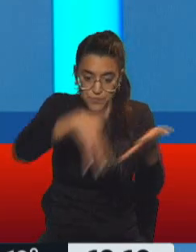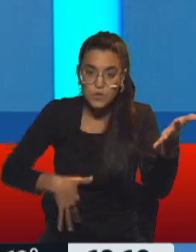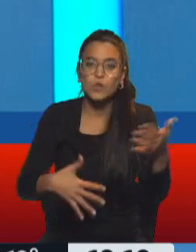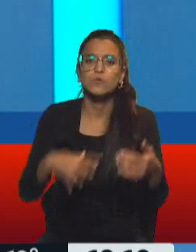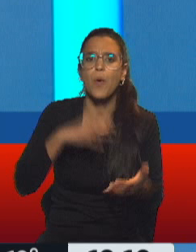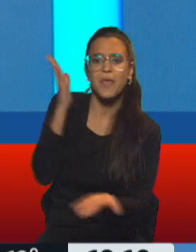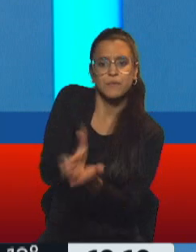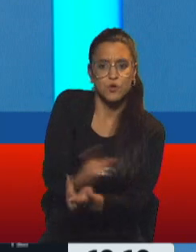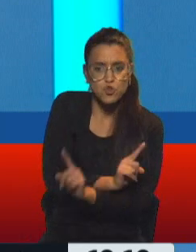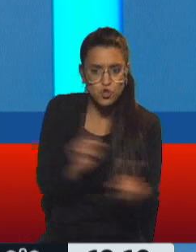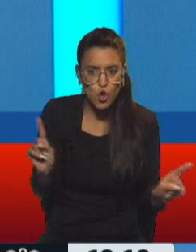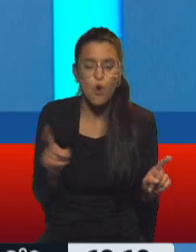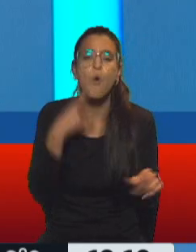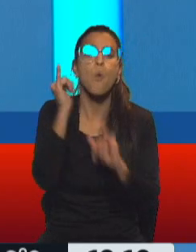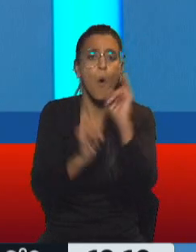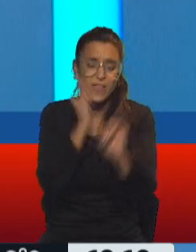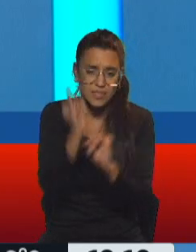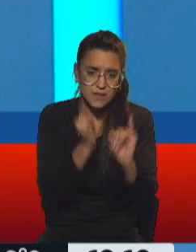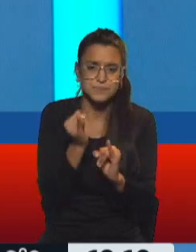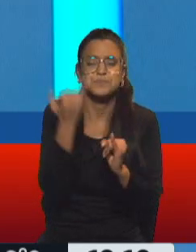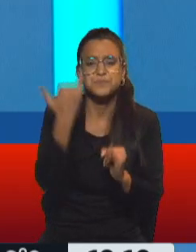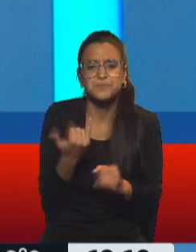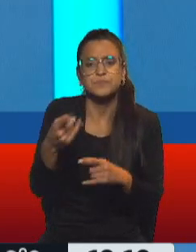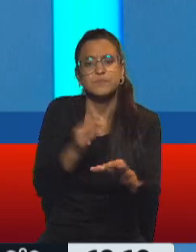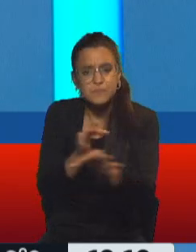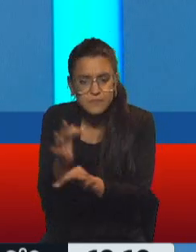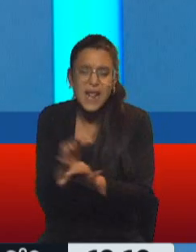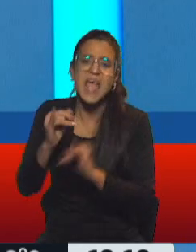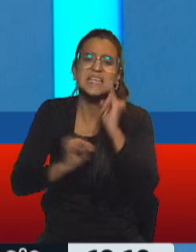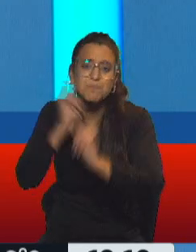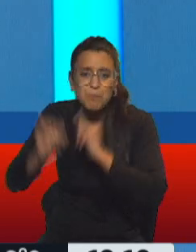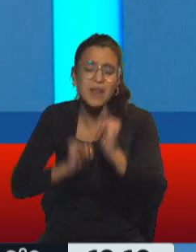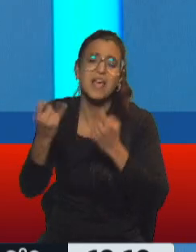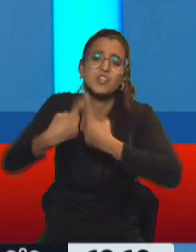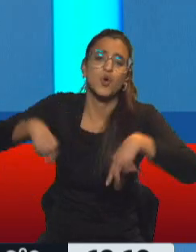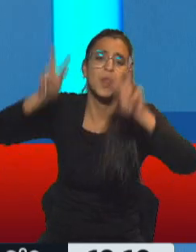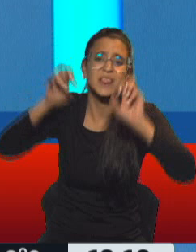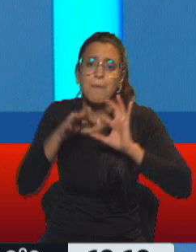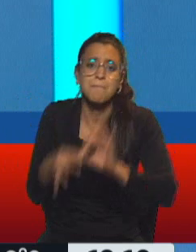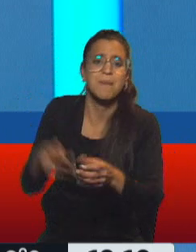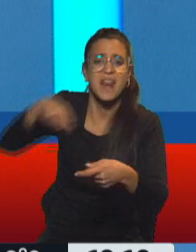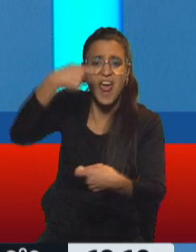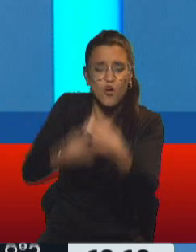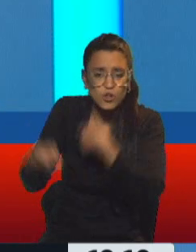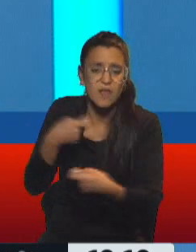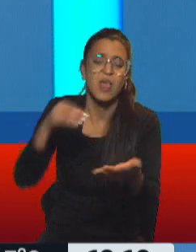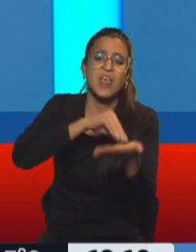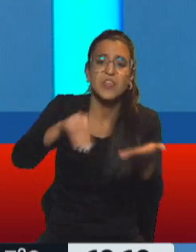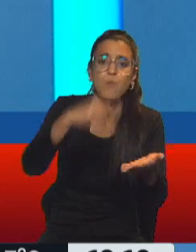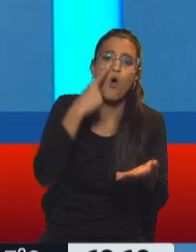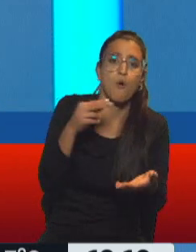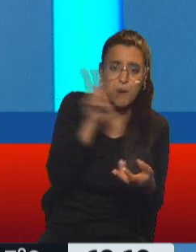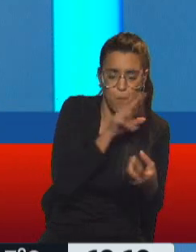había sido condenado, él cuenta que había instruido, explicado cuestiones vinculadas con el narcotráfico a diputados